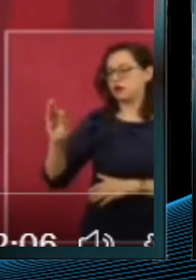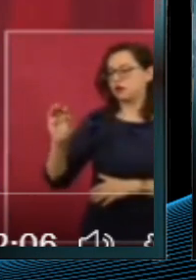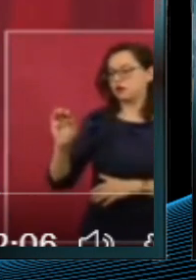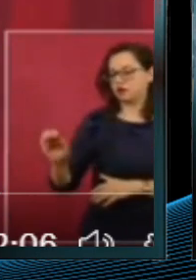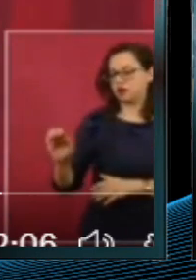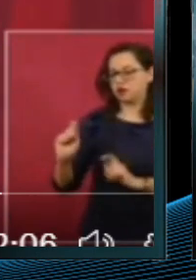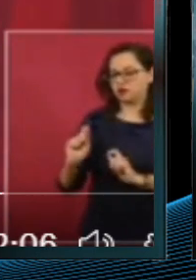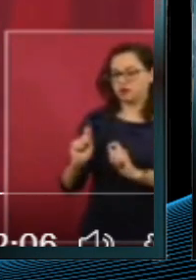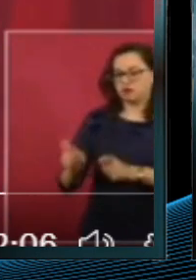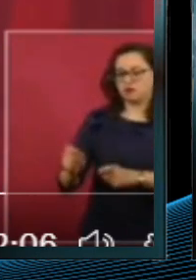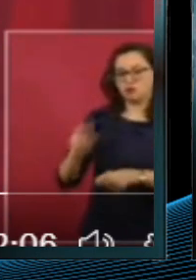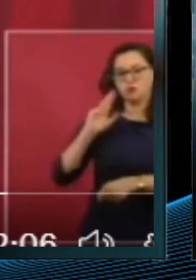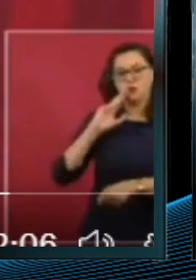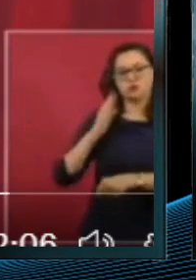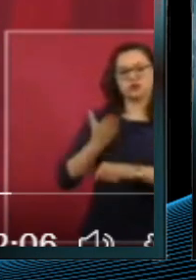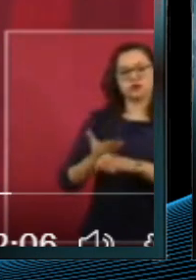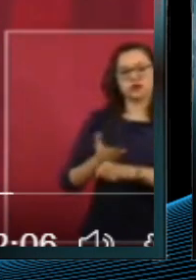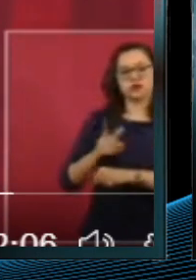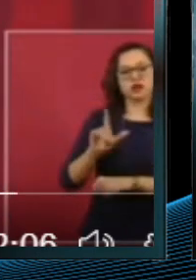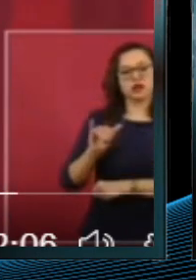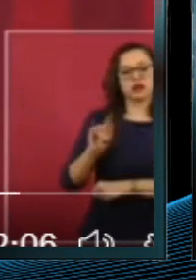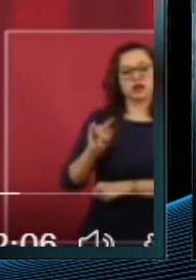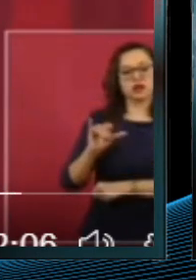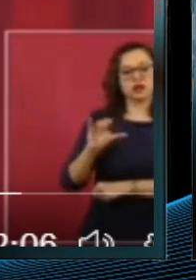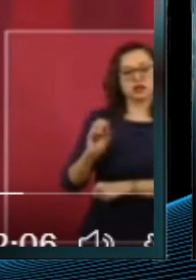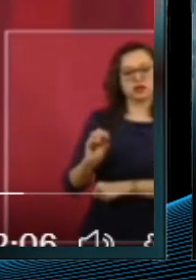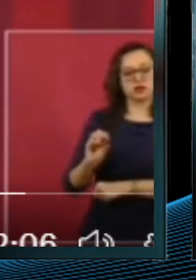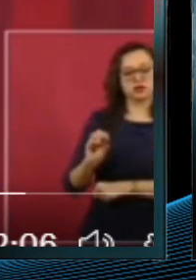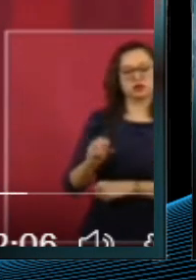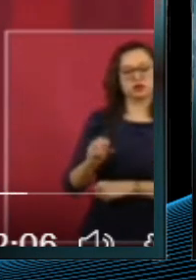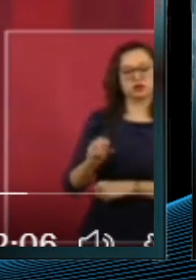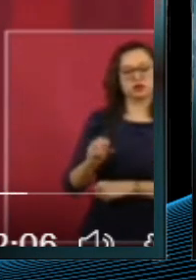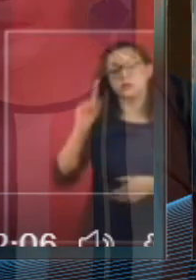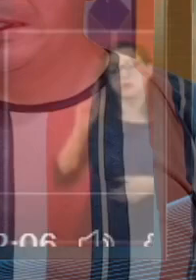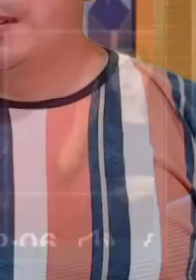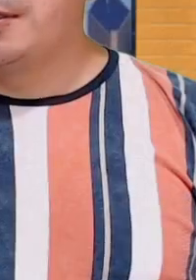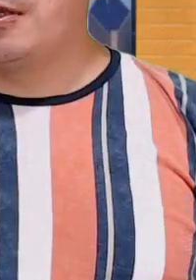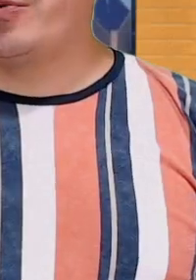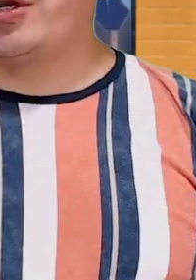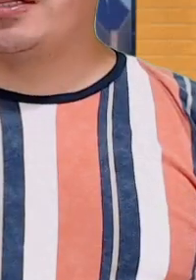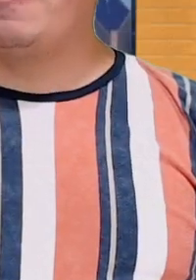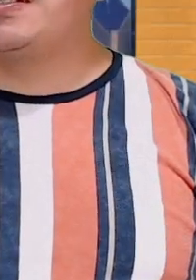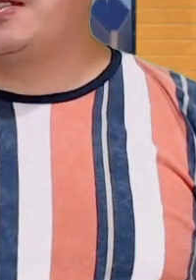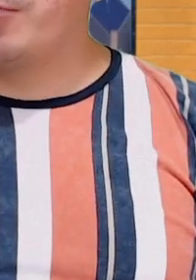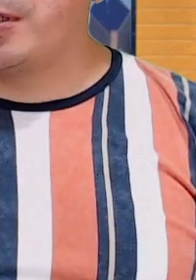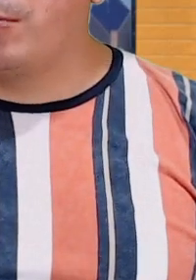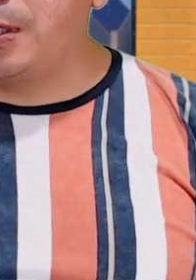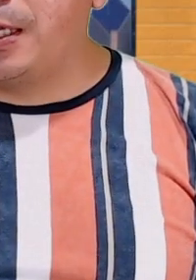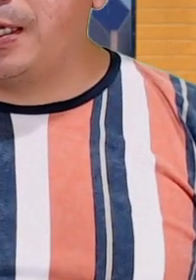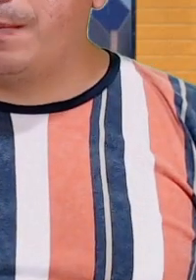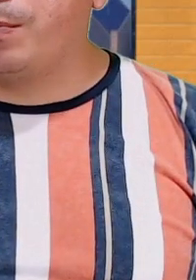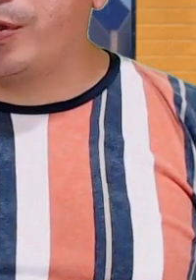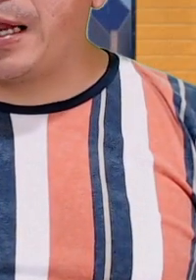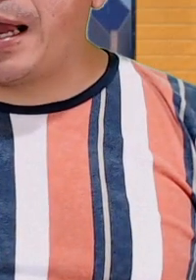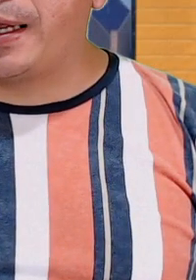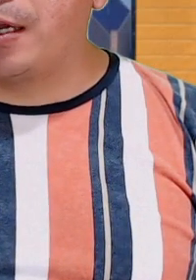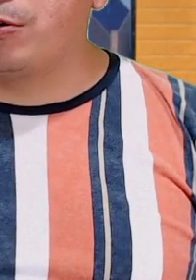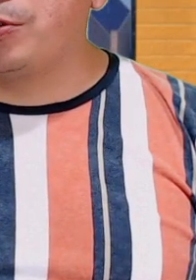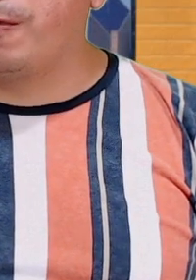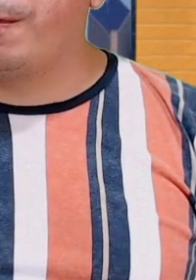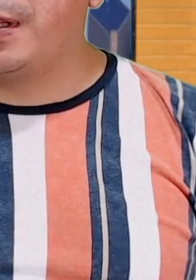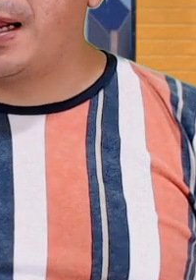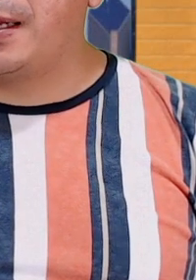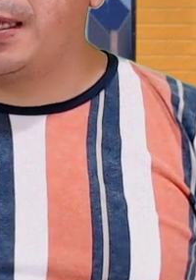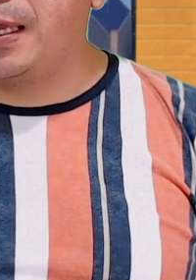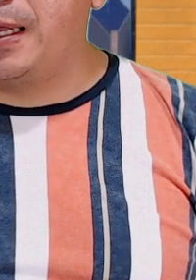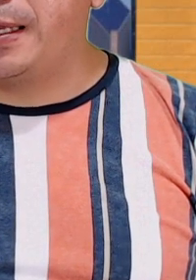que va a manejar todo lo relacionado con el litio. Se va a poner difícil porque no quieren empoderar a la